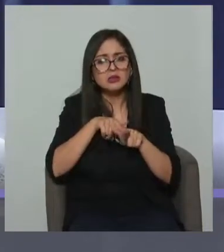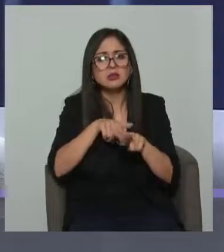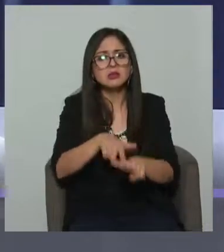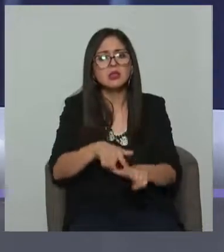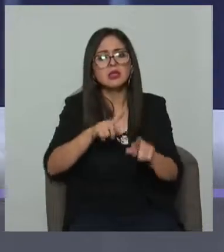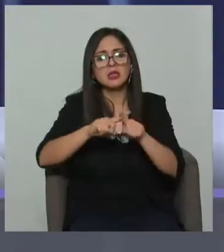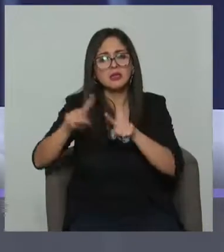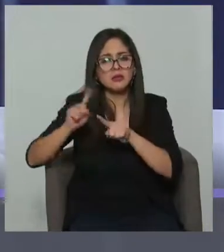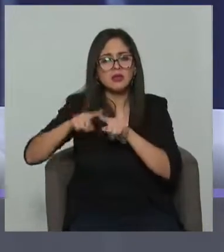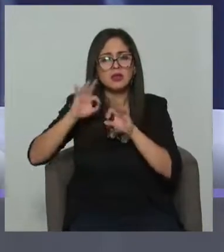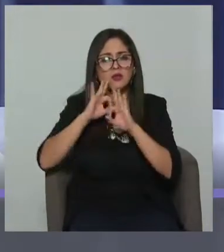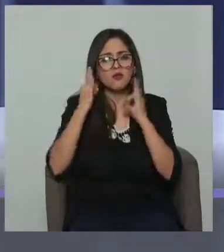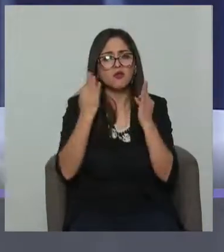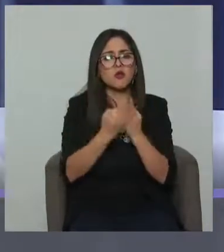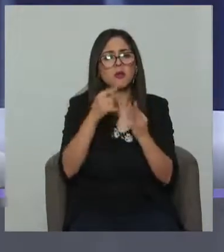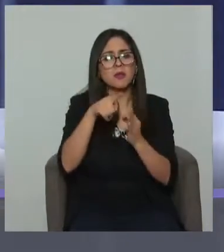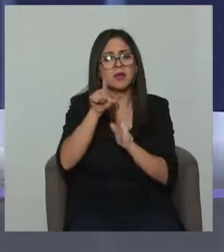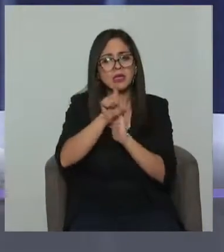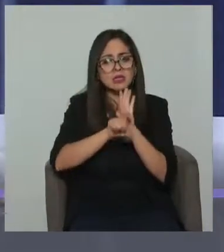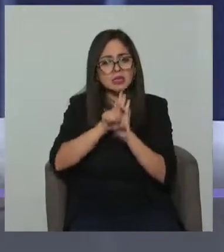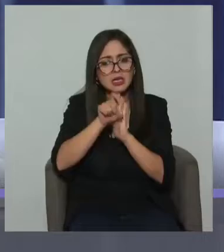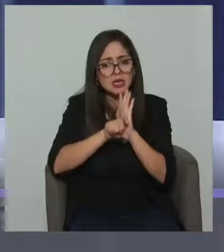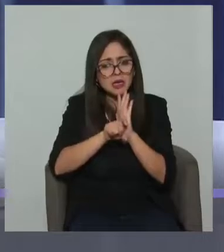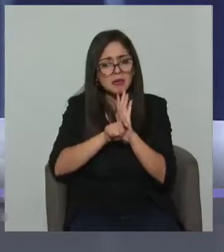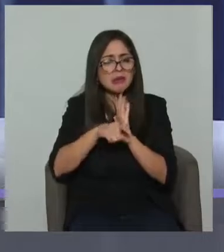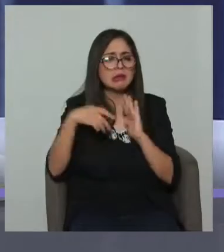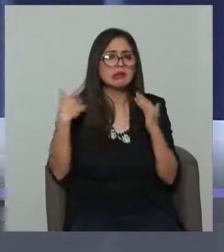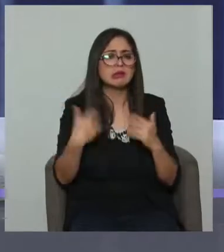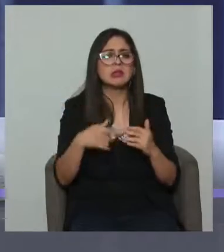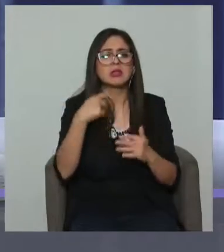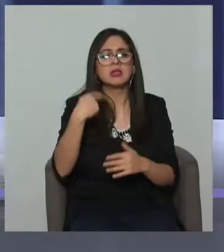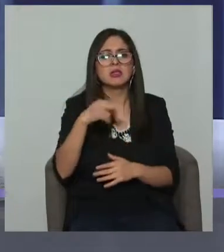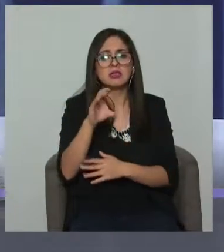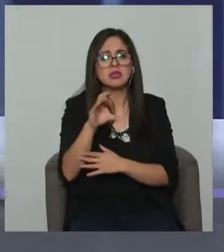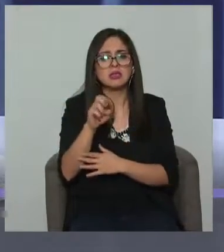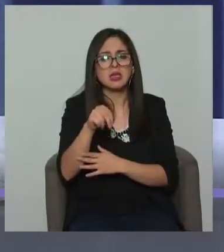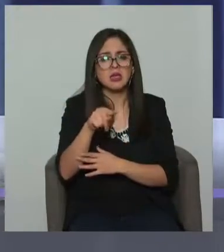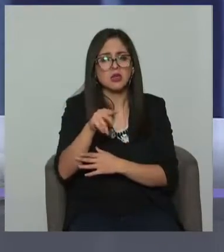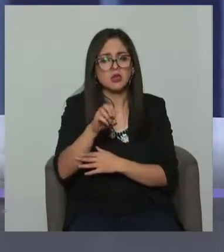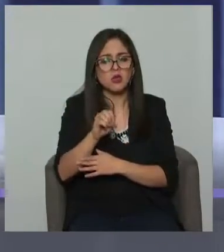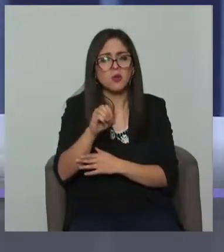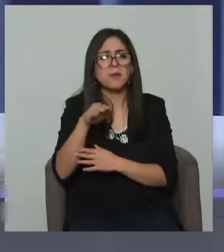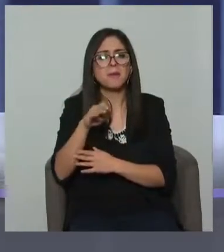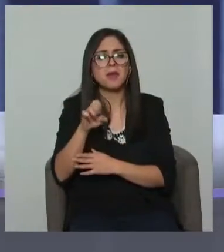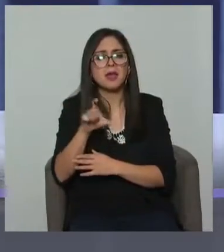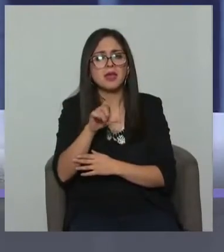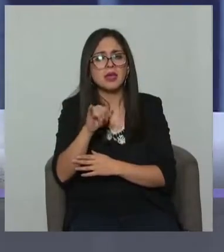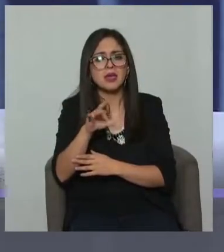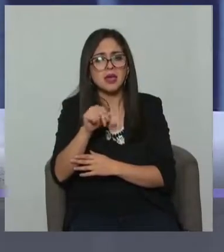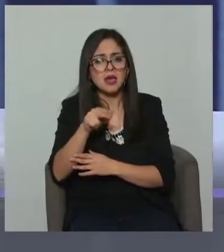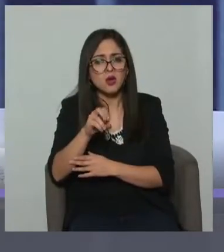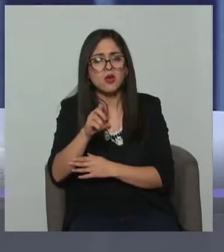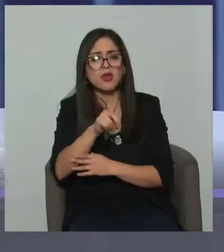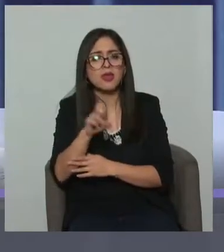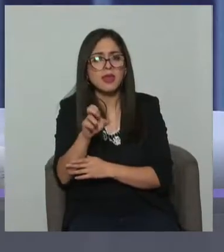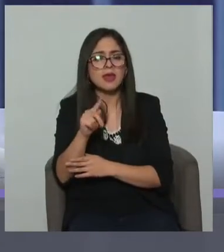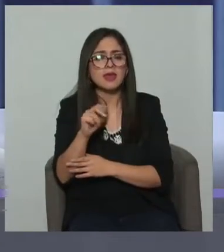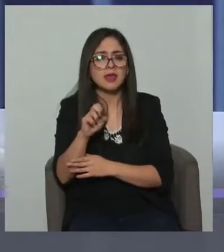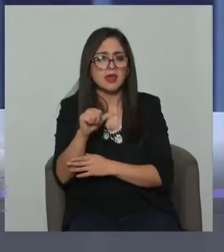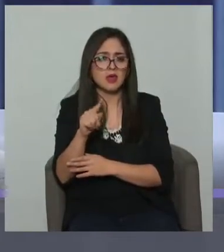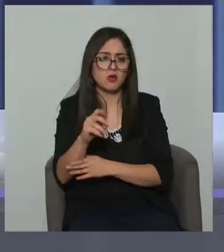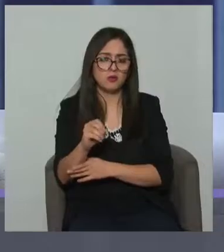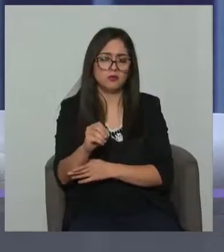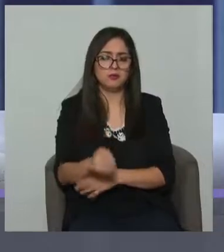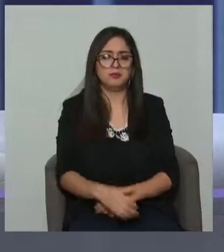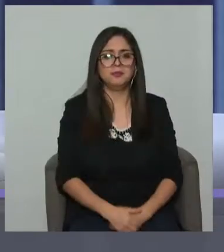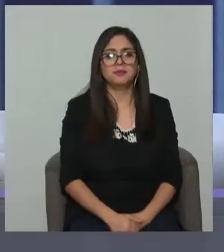de presentaciones en Instagram. En Instagram es Centro Mexicano de Teatro. Ve usted toda